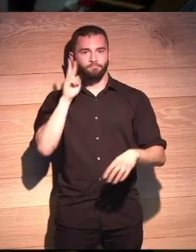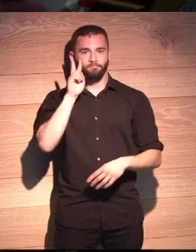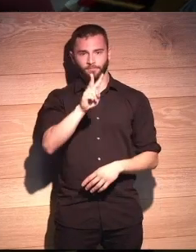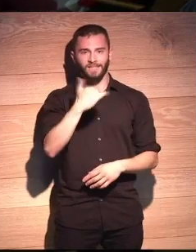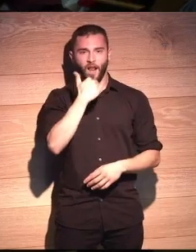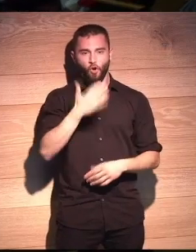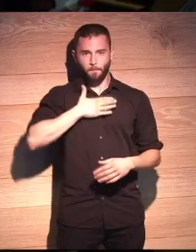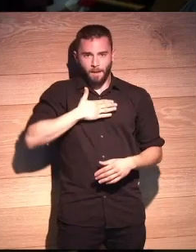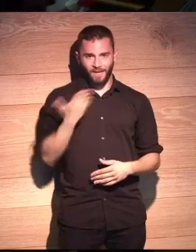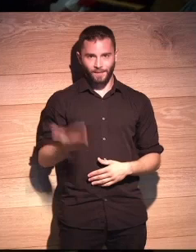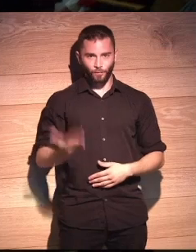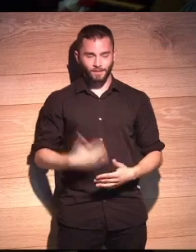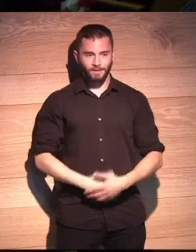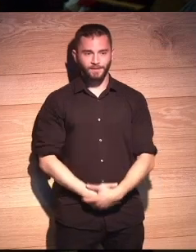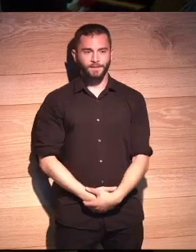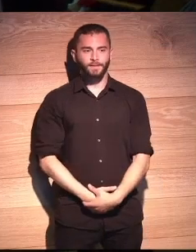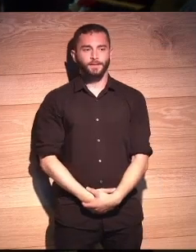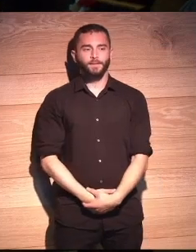importante.